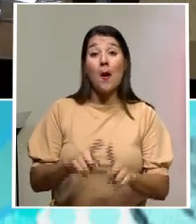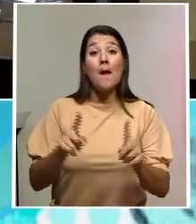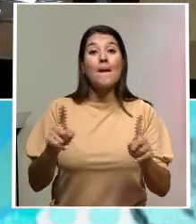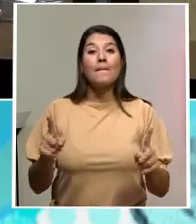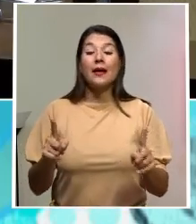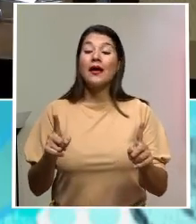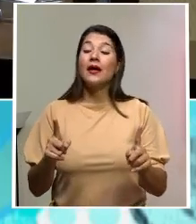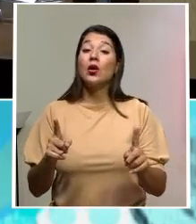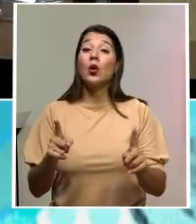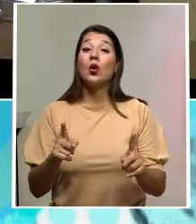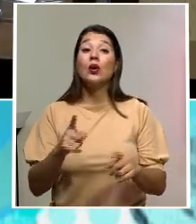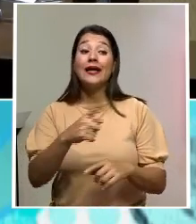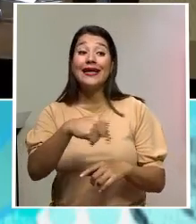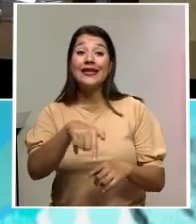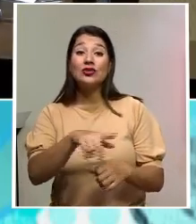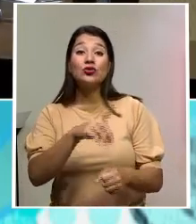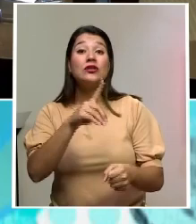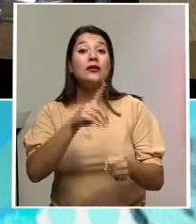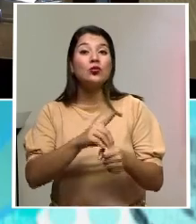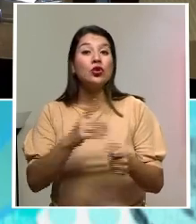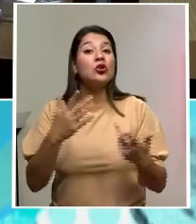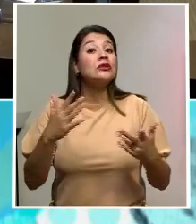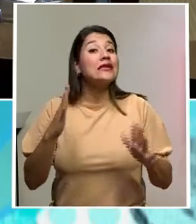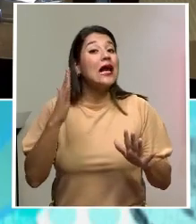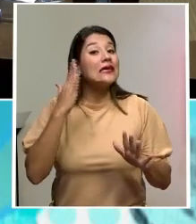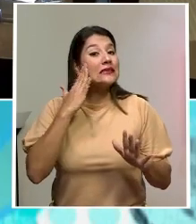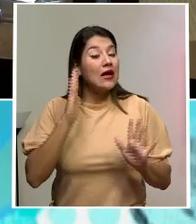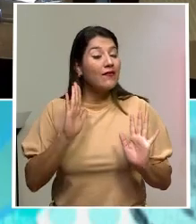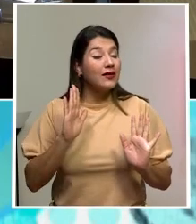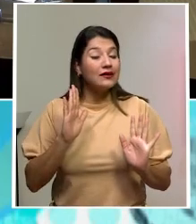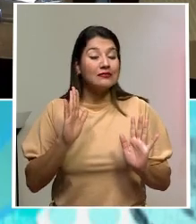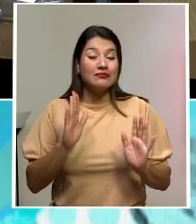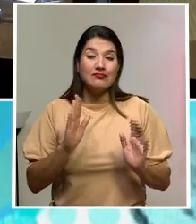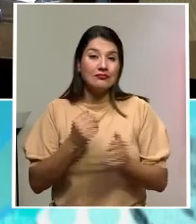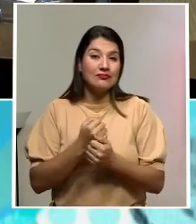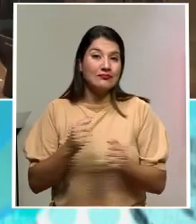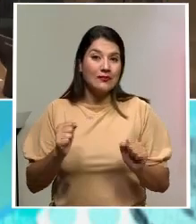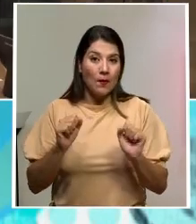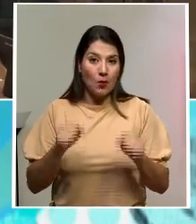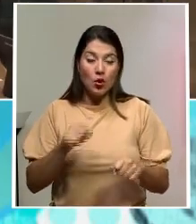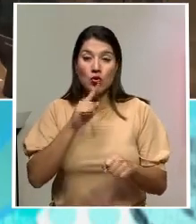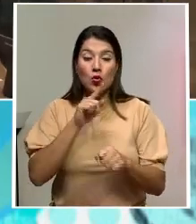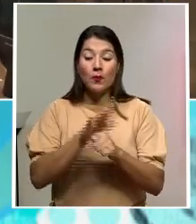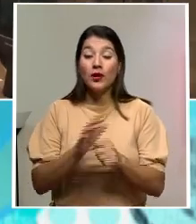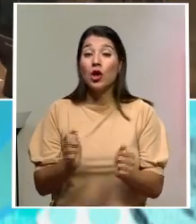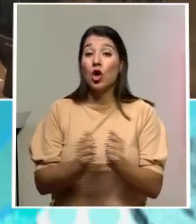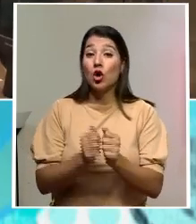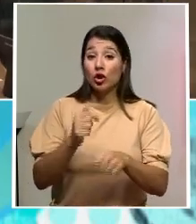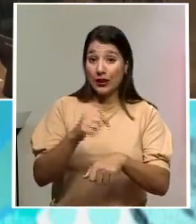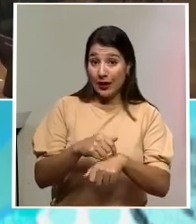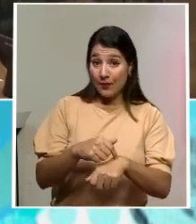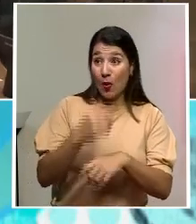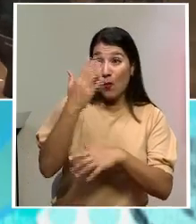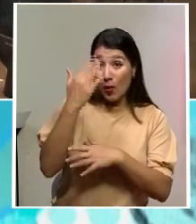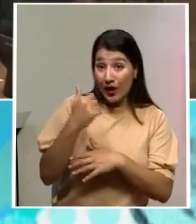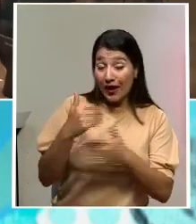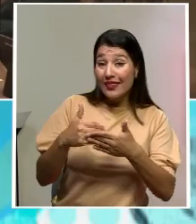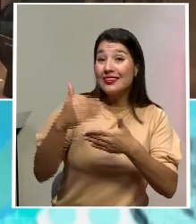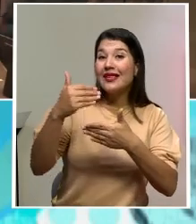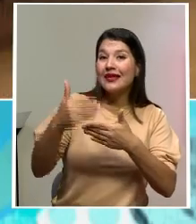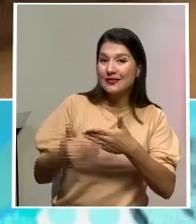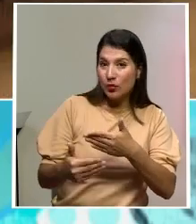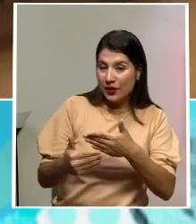adelante de lo que se pueda venir. Queda el proceso de las consultas, después se tendrán que hacer, valga la reiteración,